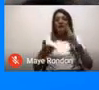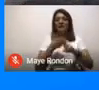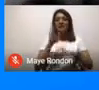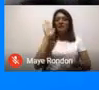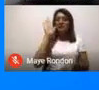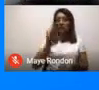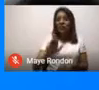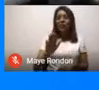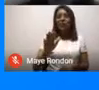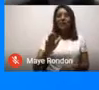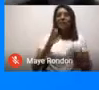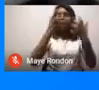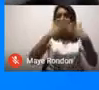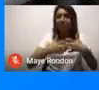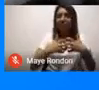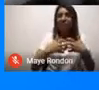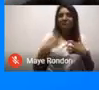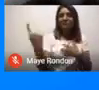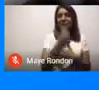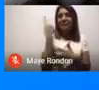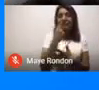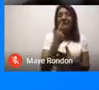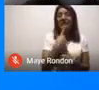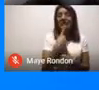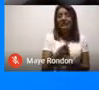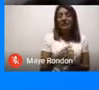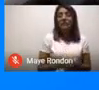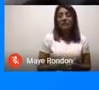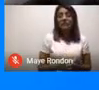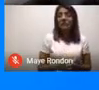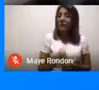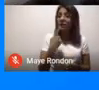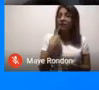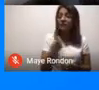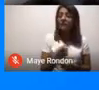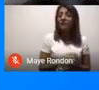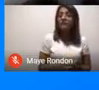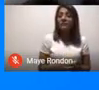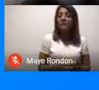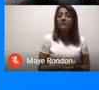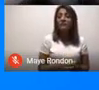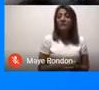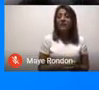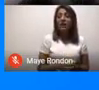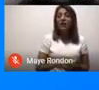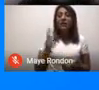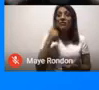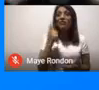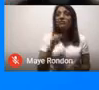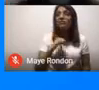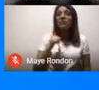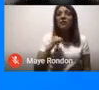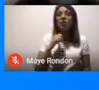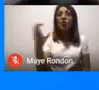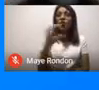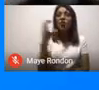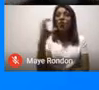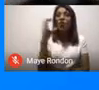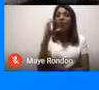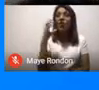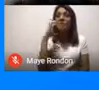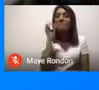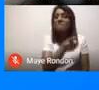esta pues, industria compleja, porque sí que es compleja. O sea, tenemos más, por ejemplo, en Colombia tenemos